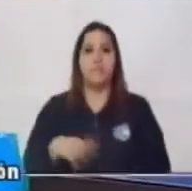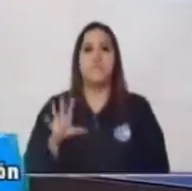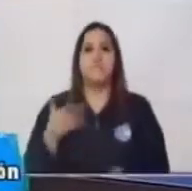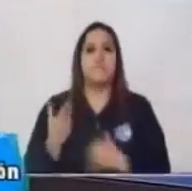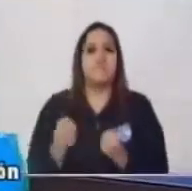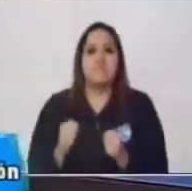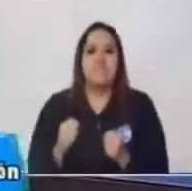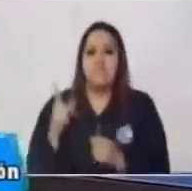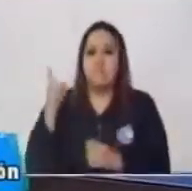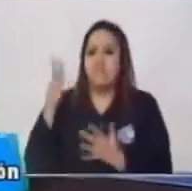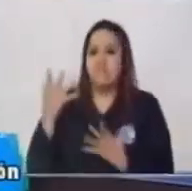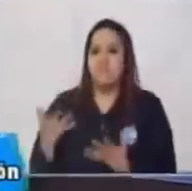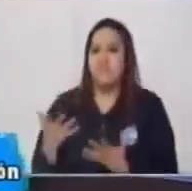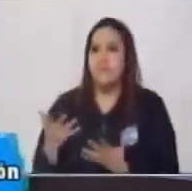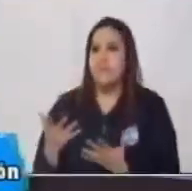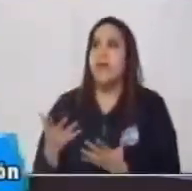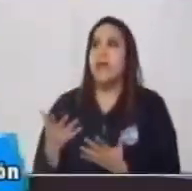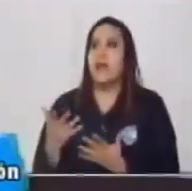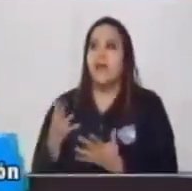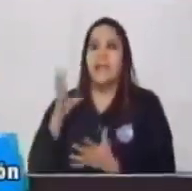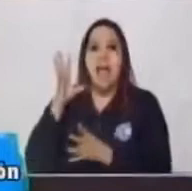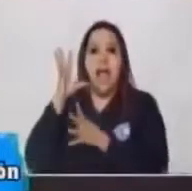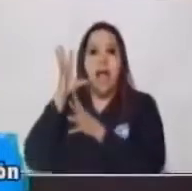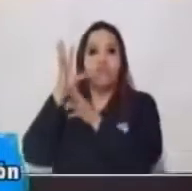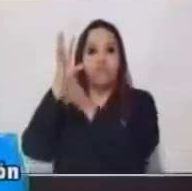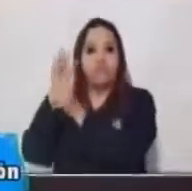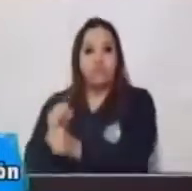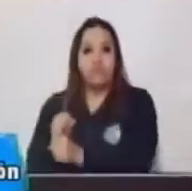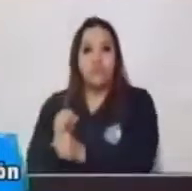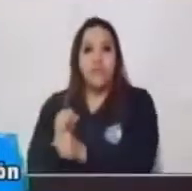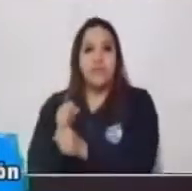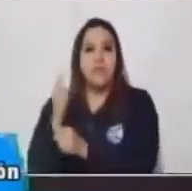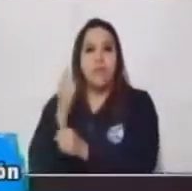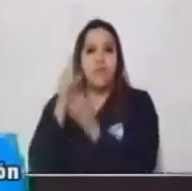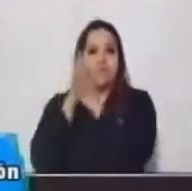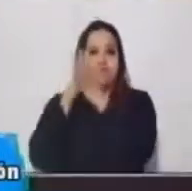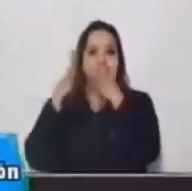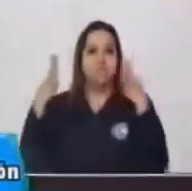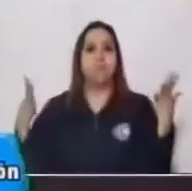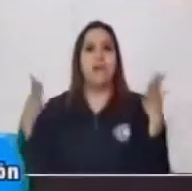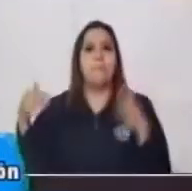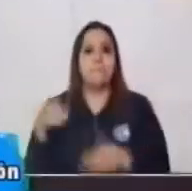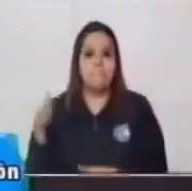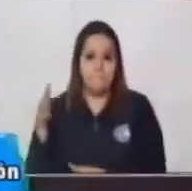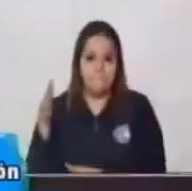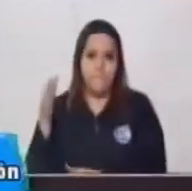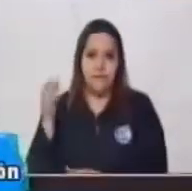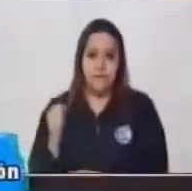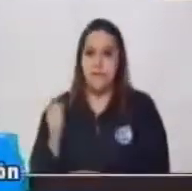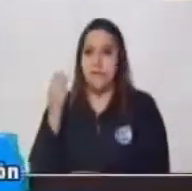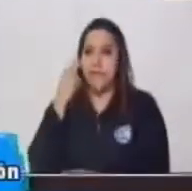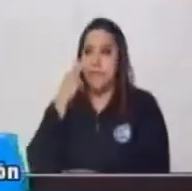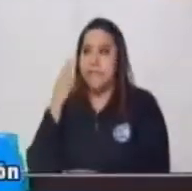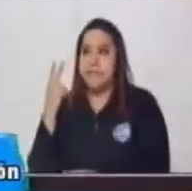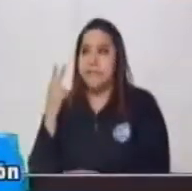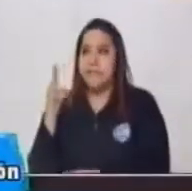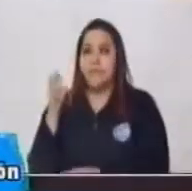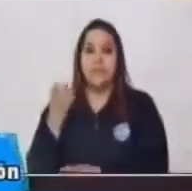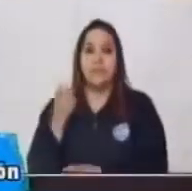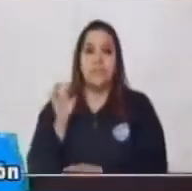fue lo que le sucedió? Atrapó un gran pez. Entonces vamos a señalar únicamente en esta oración el